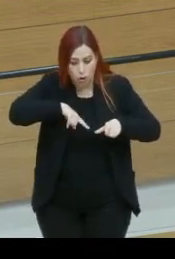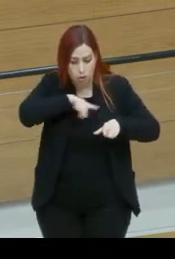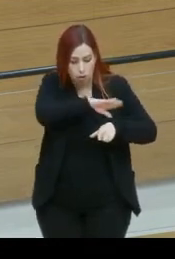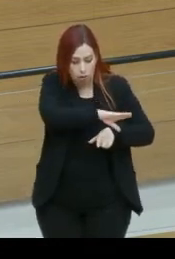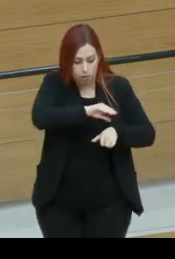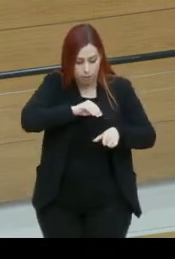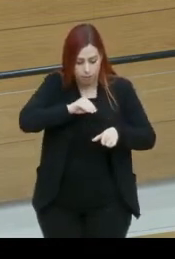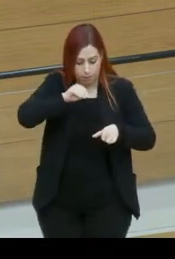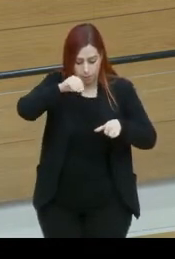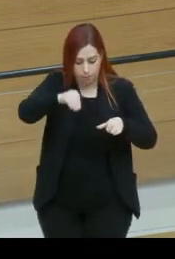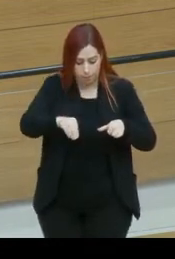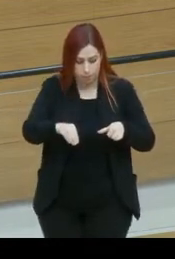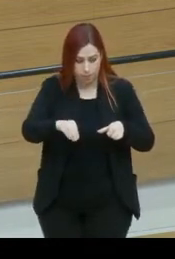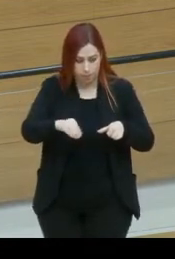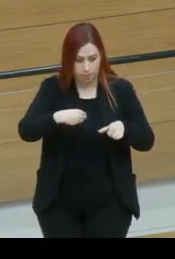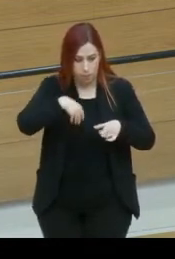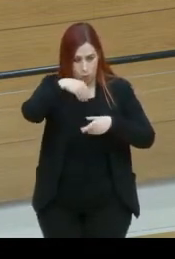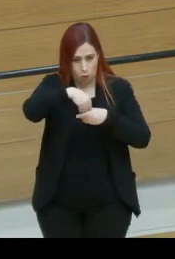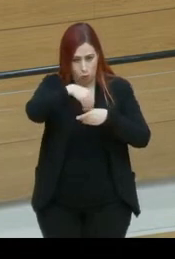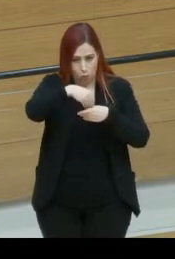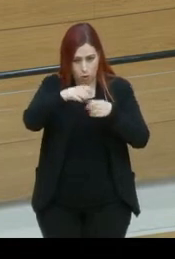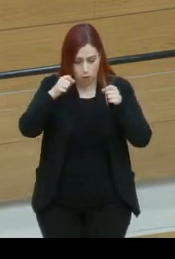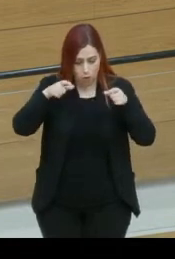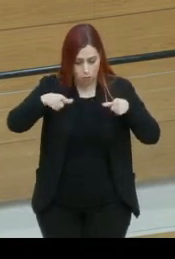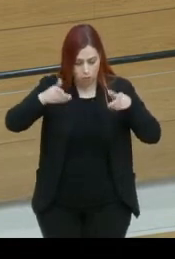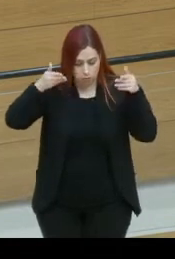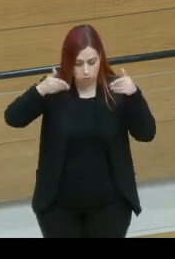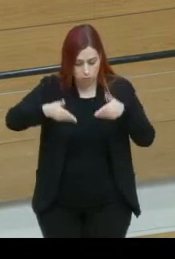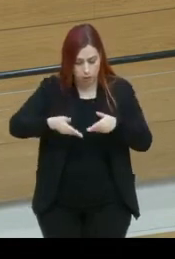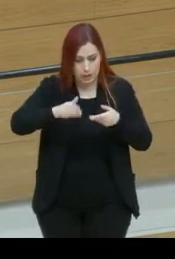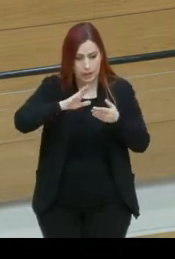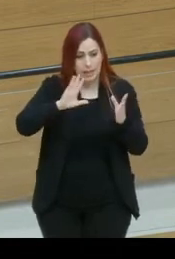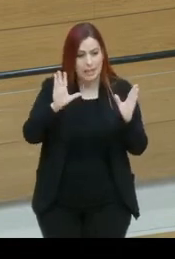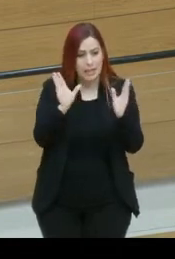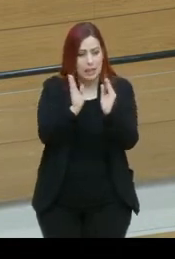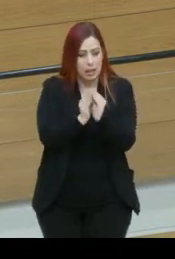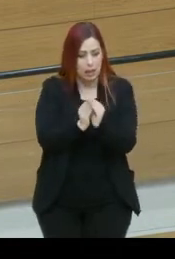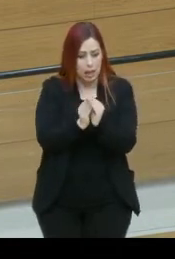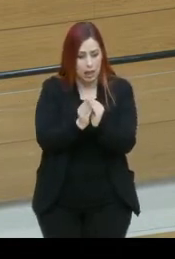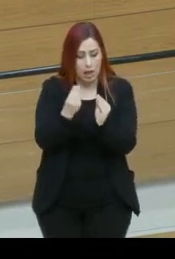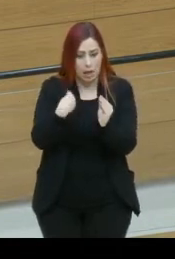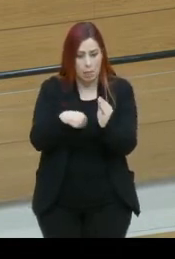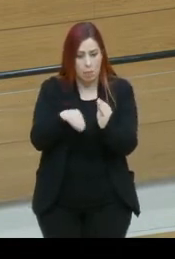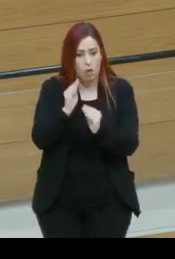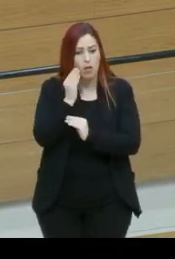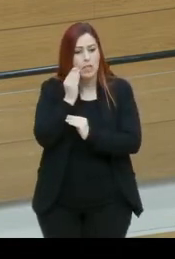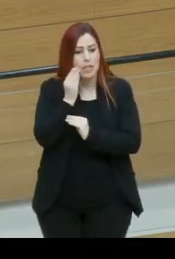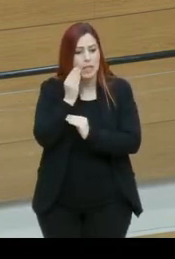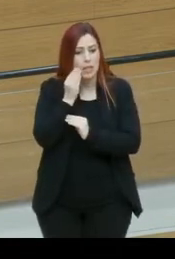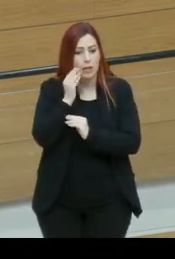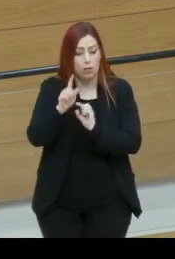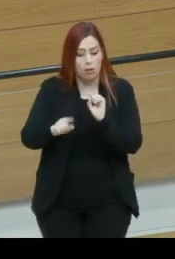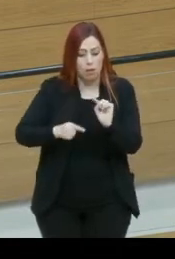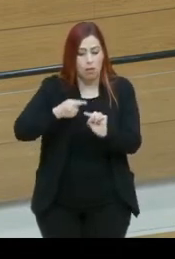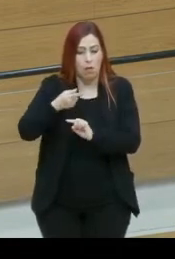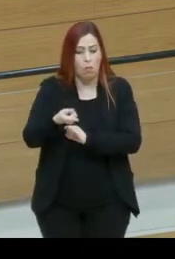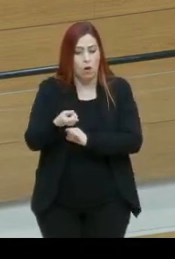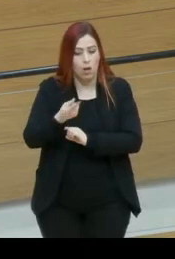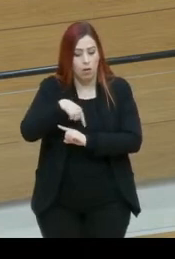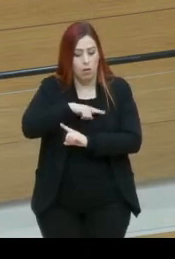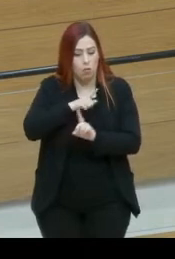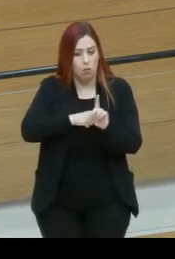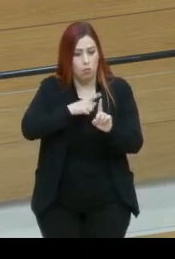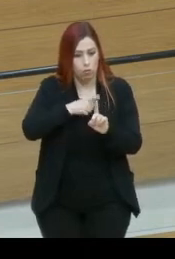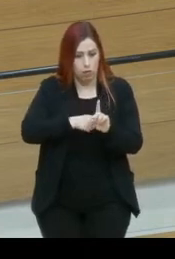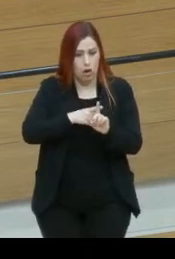cogemos ese compuesto y sintetizamos un iminoazúcar sintético, que es lo que posteriormente utilizamos